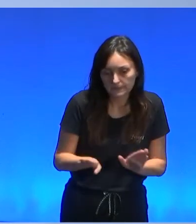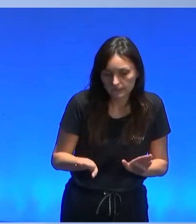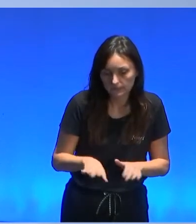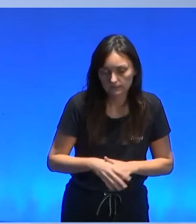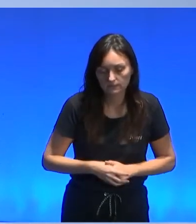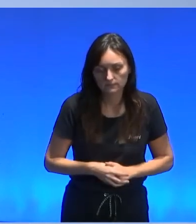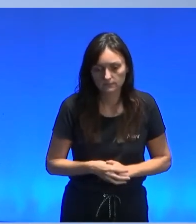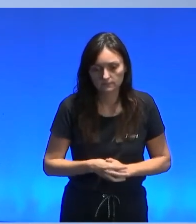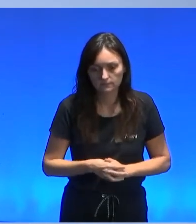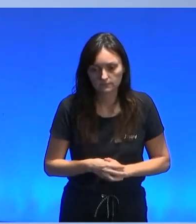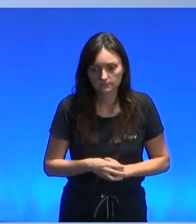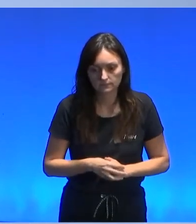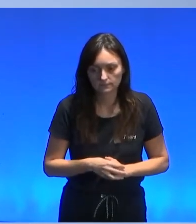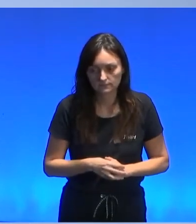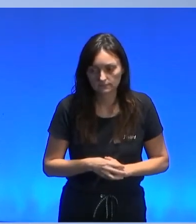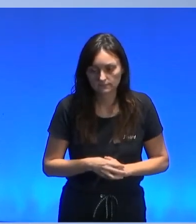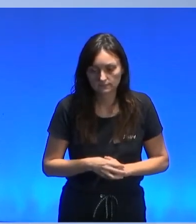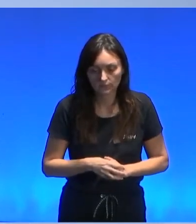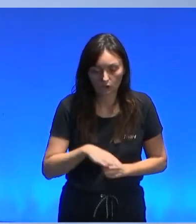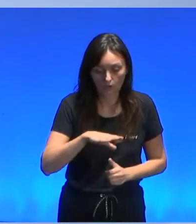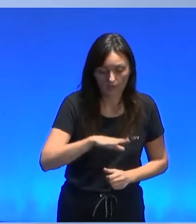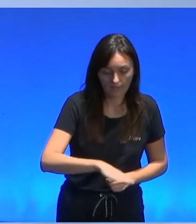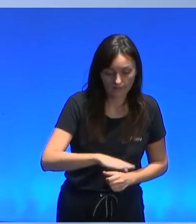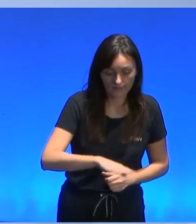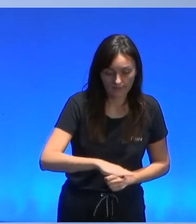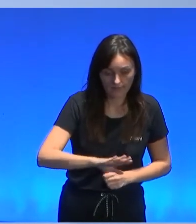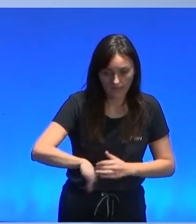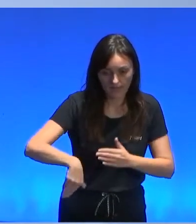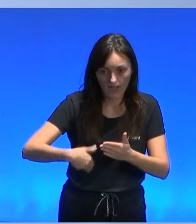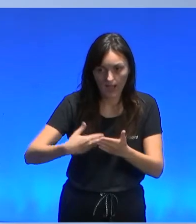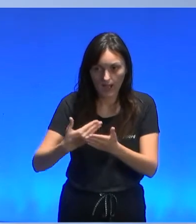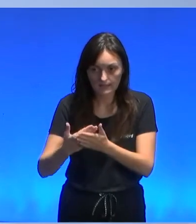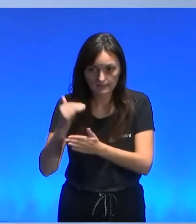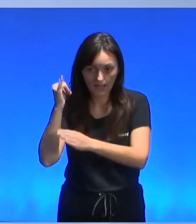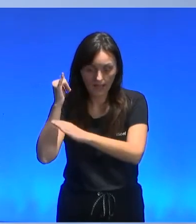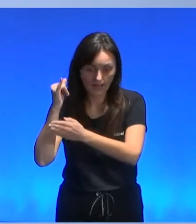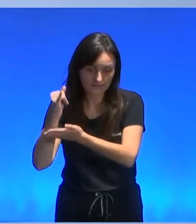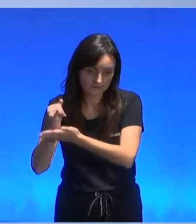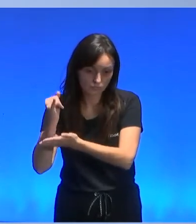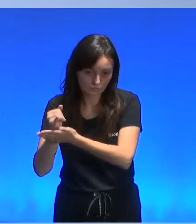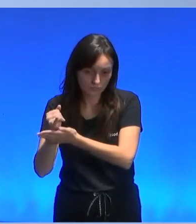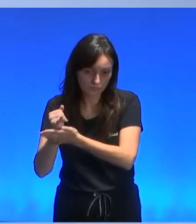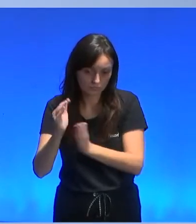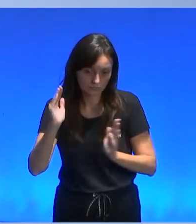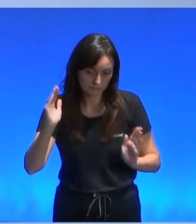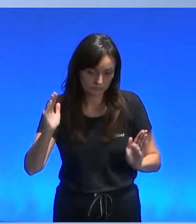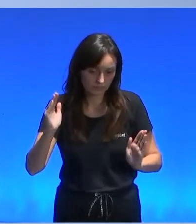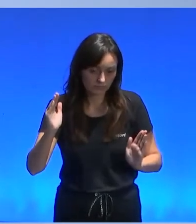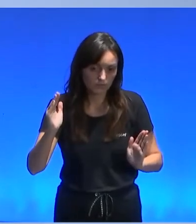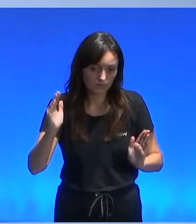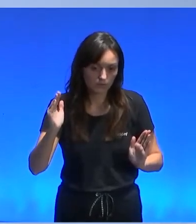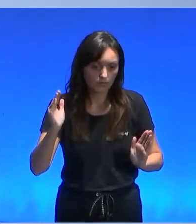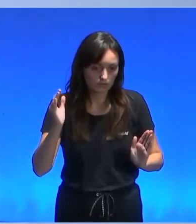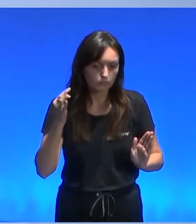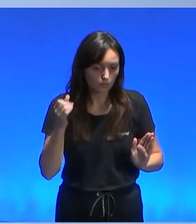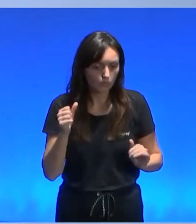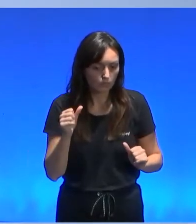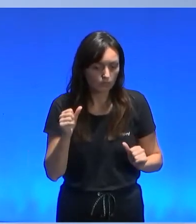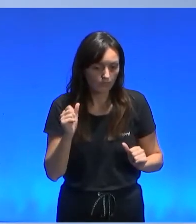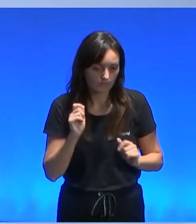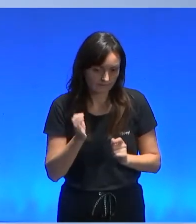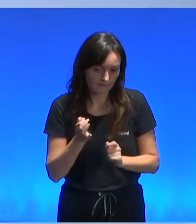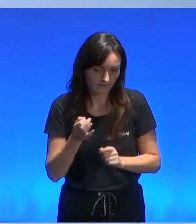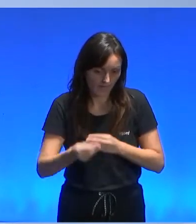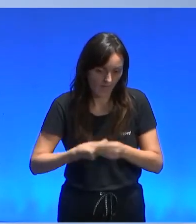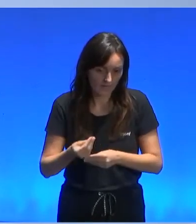la ciudad, pero de infantil hasta instituto yo creo que deberían tener esta forma. Creo que en